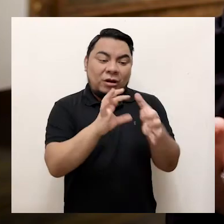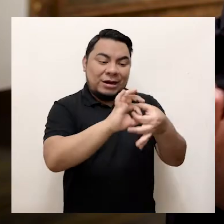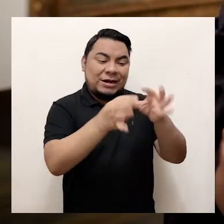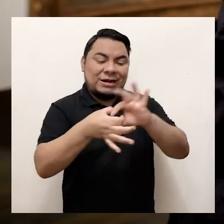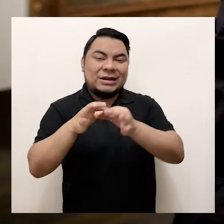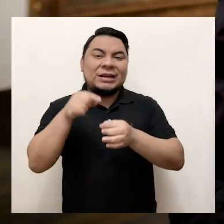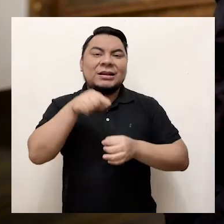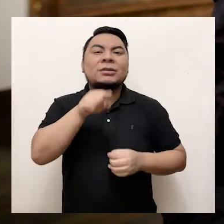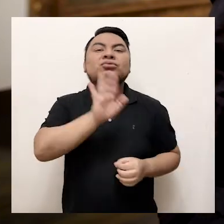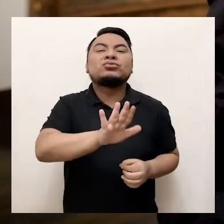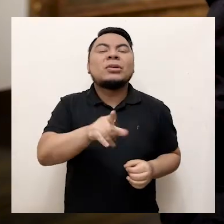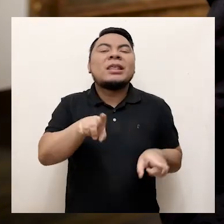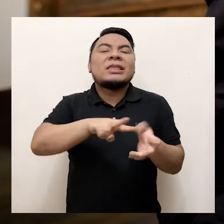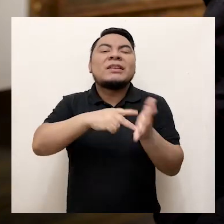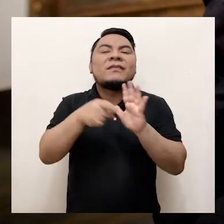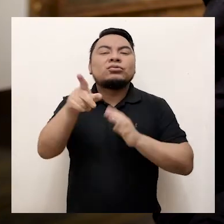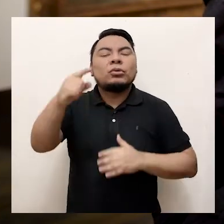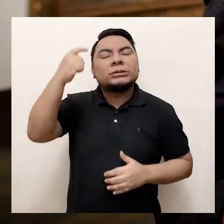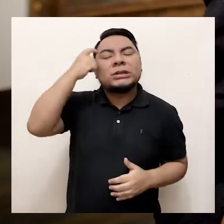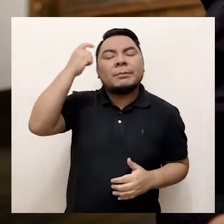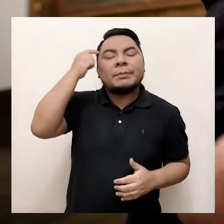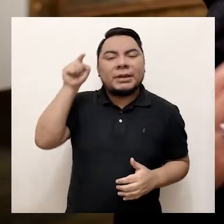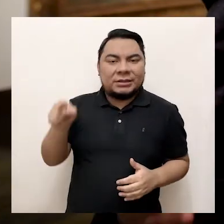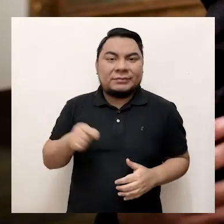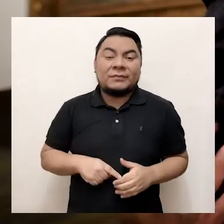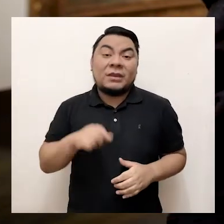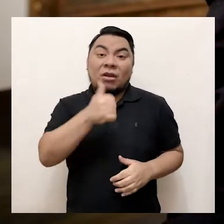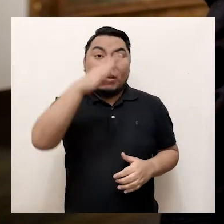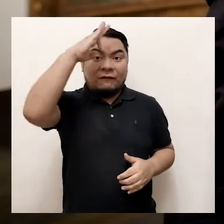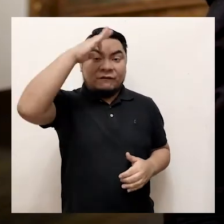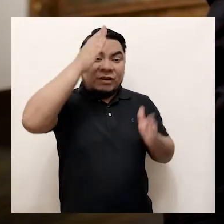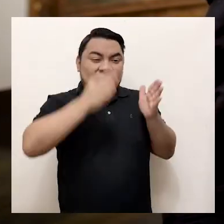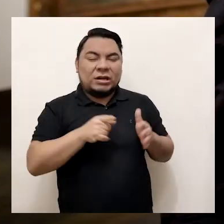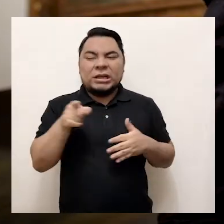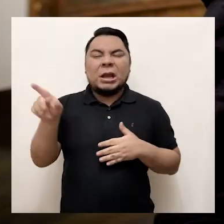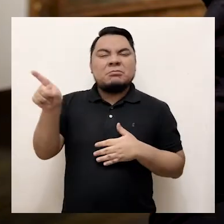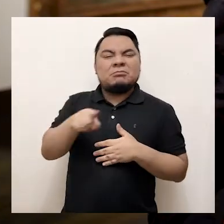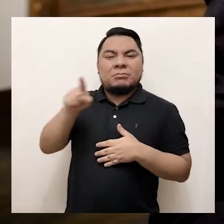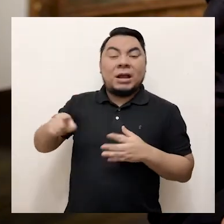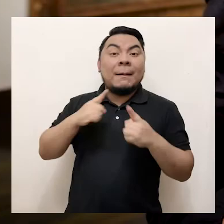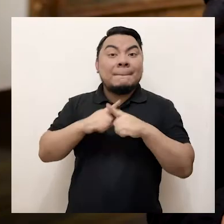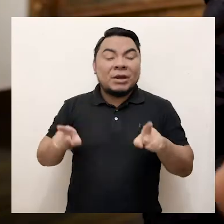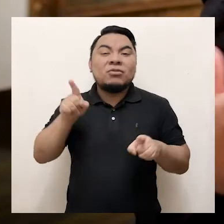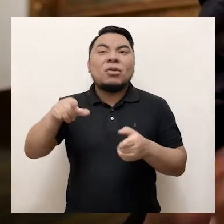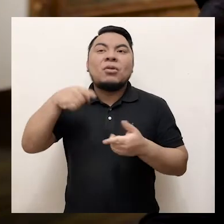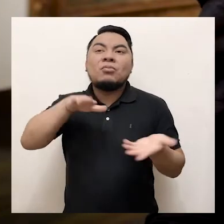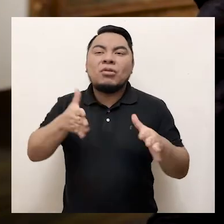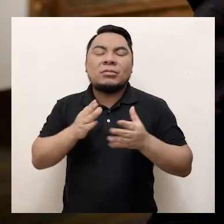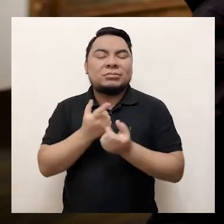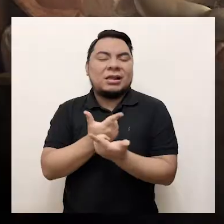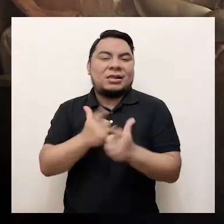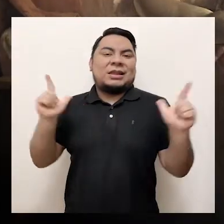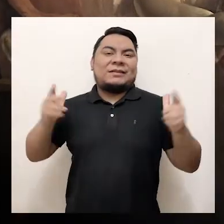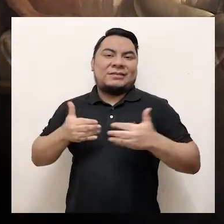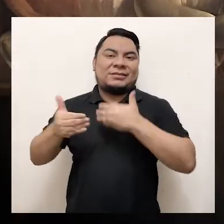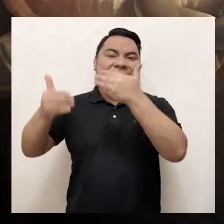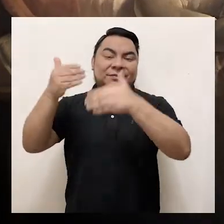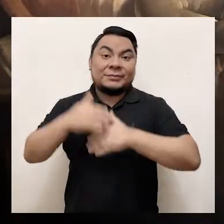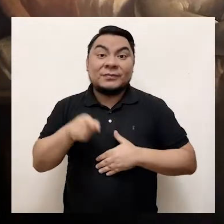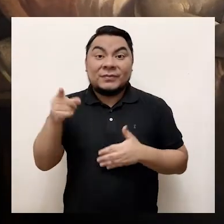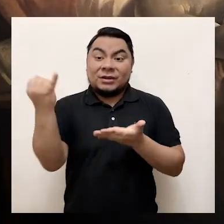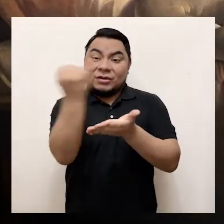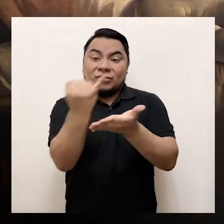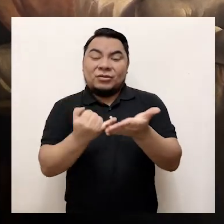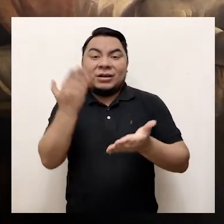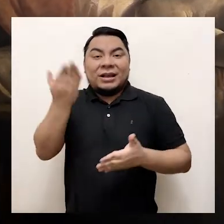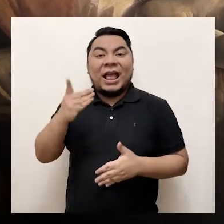cadenas alude a su pensamiento, rechazado por otros filósofos, pero liberado tras su muerte. Esta pintura